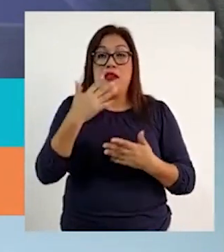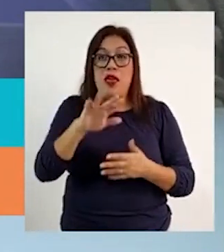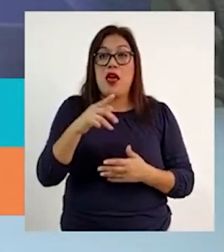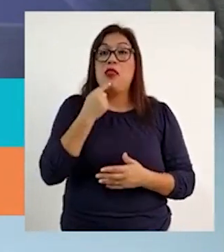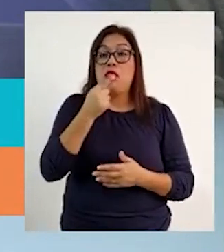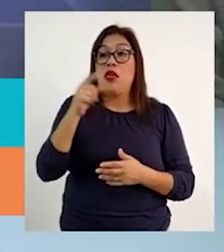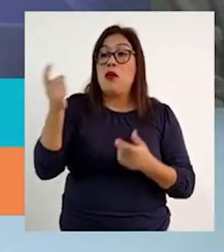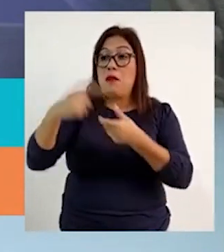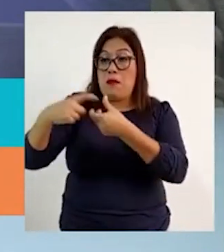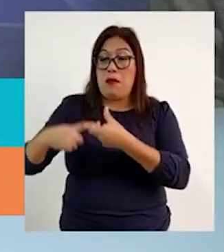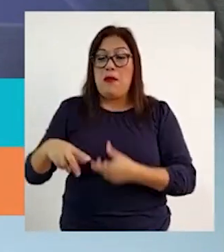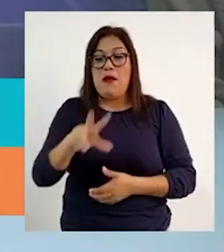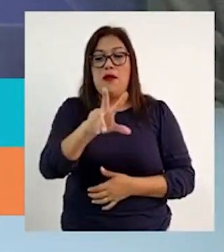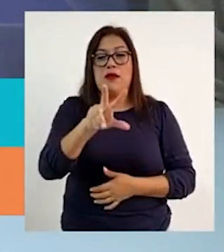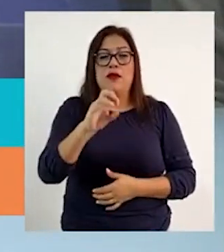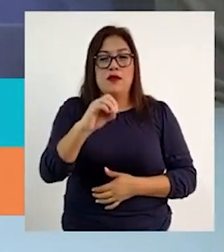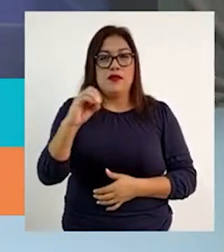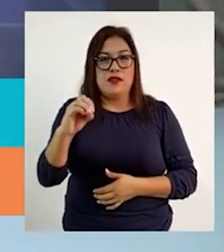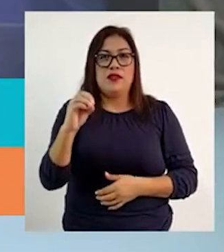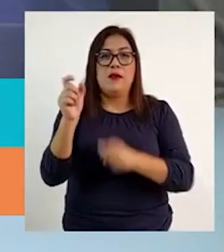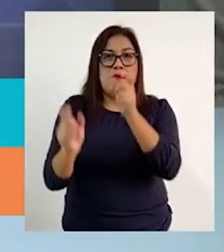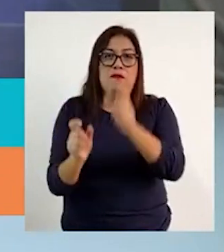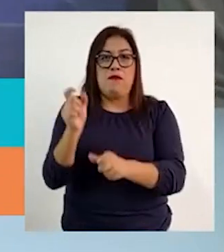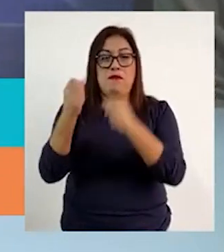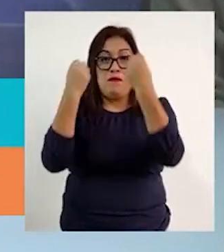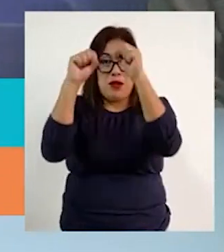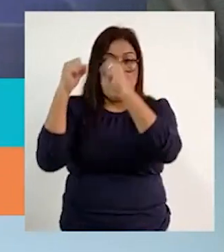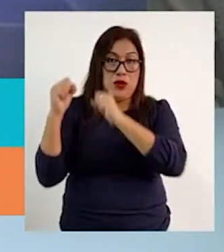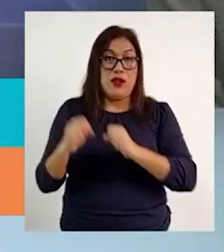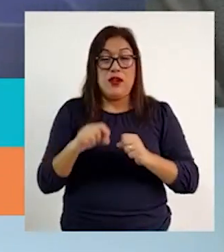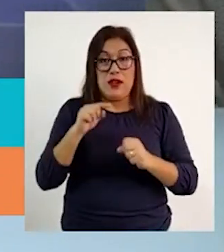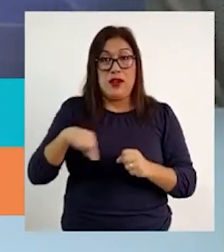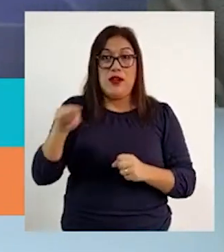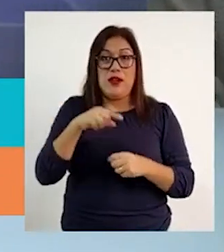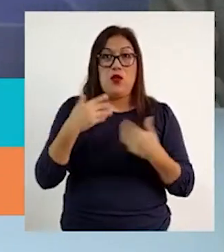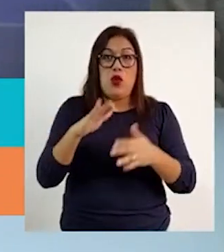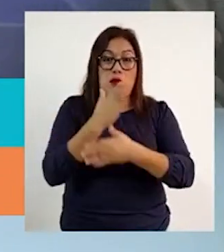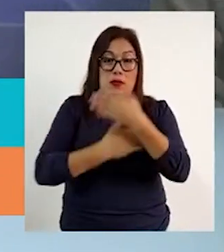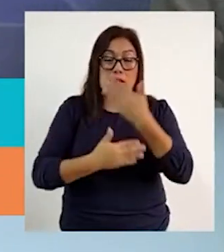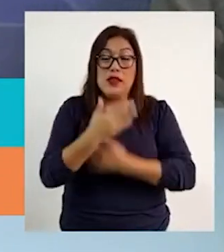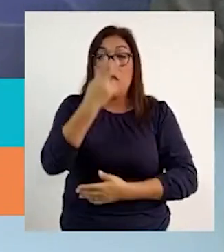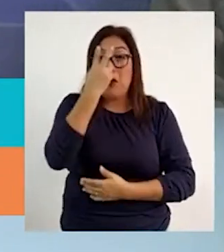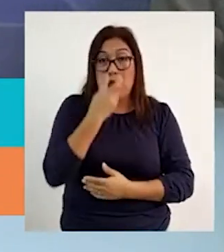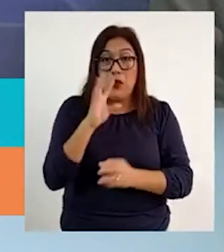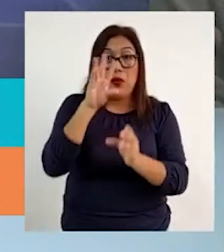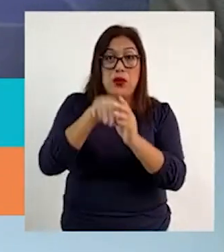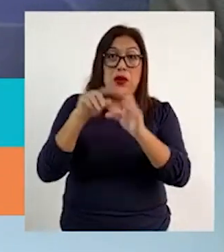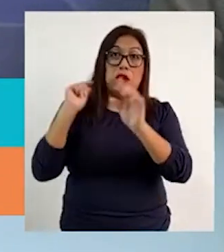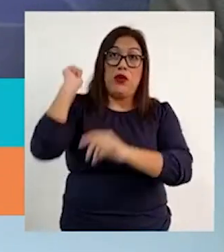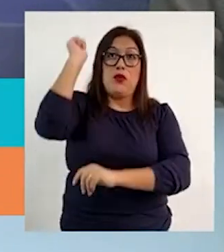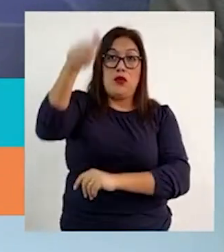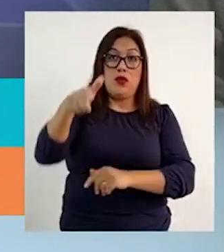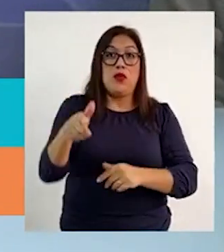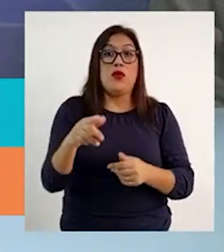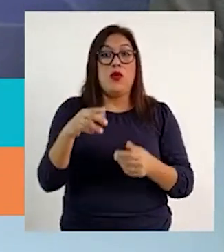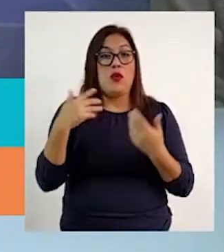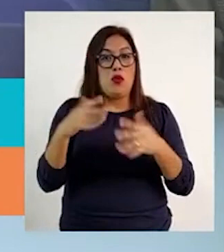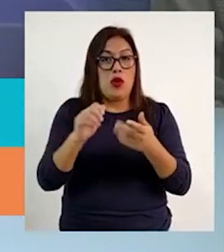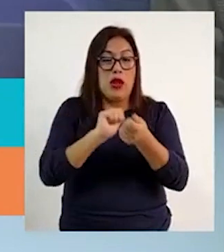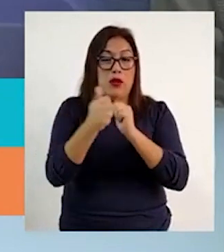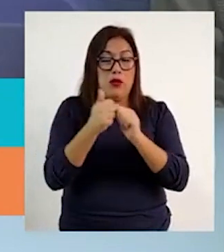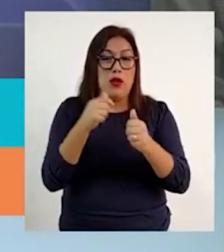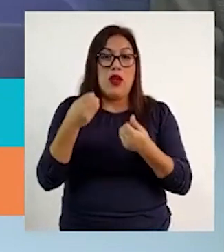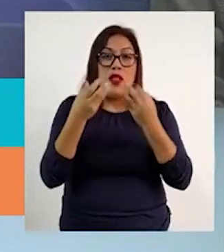para deportistas. Primera vez que va a haber discapacidad visual dentro del tiro para deportivo. Entonces es un evento que da